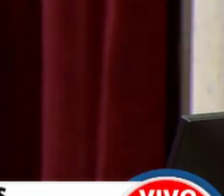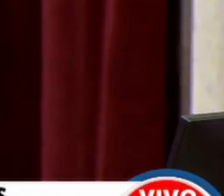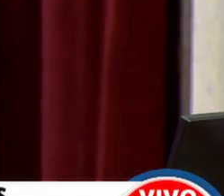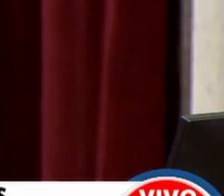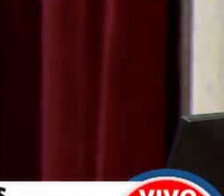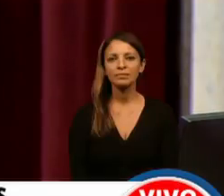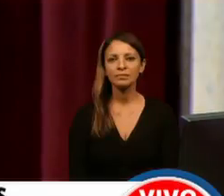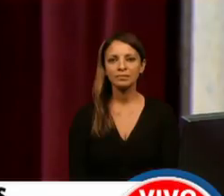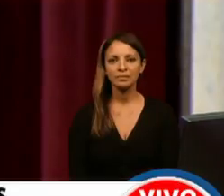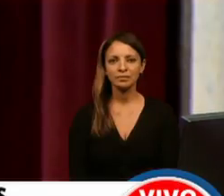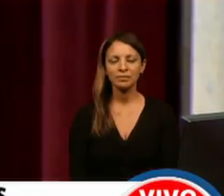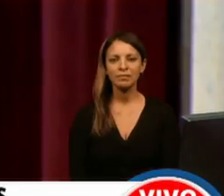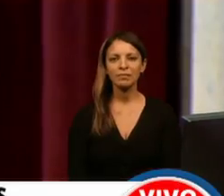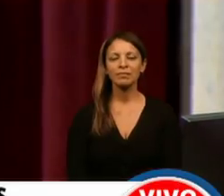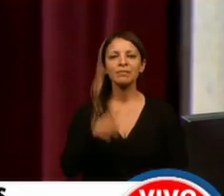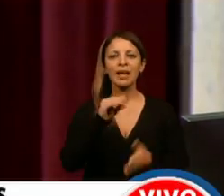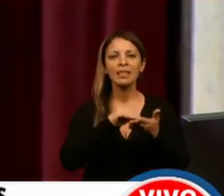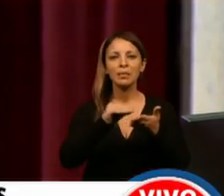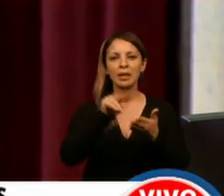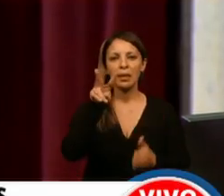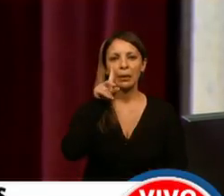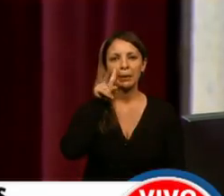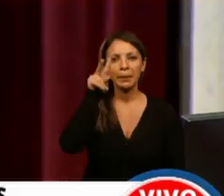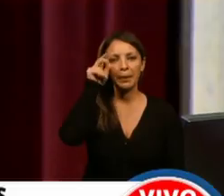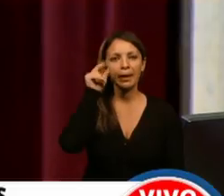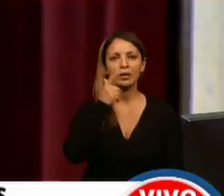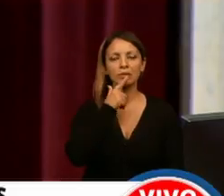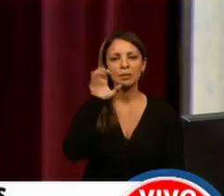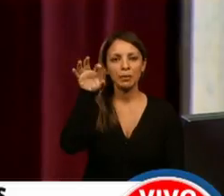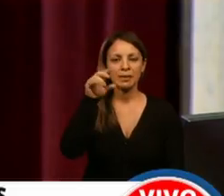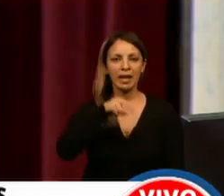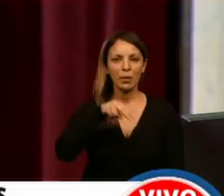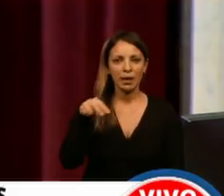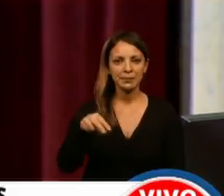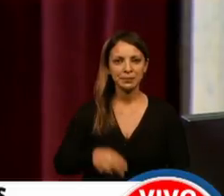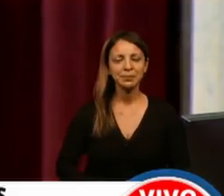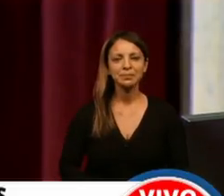vivieron frente de todos provincia neuquén